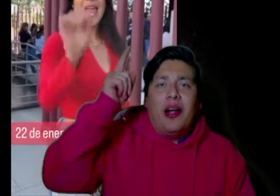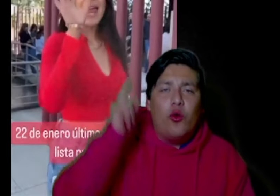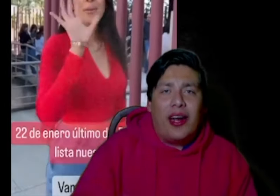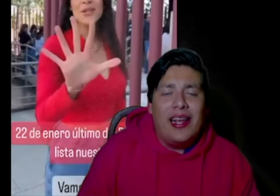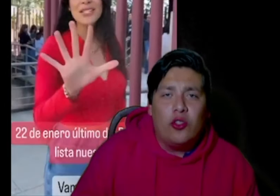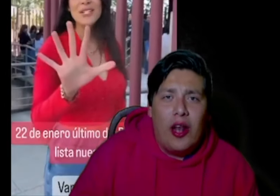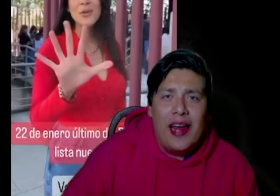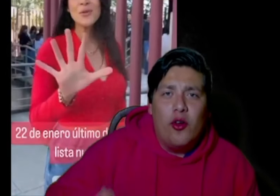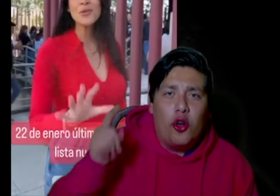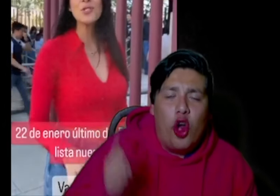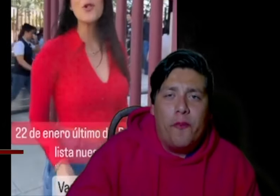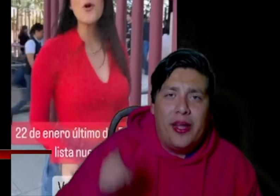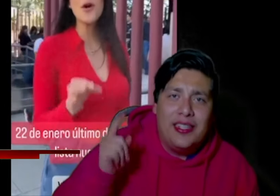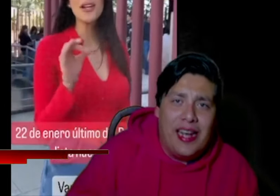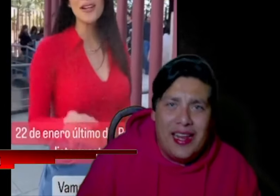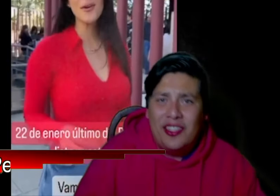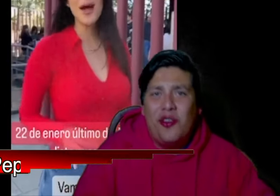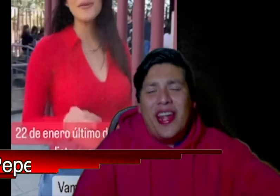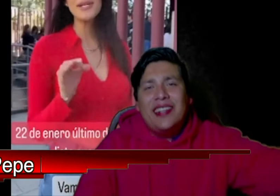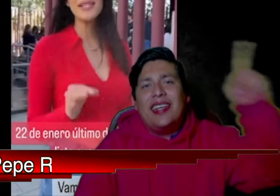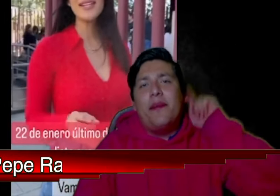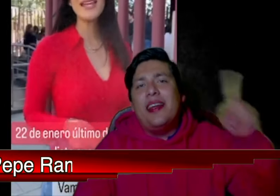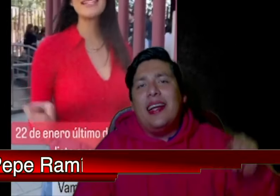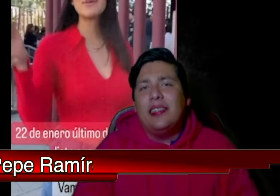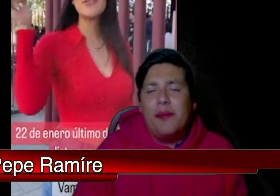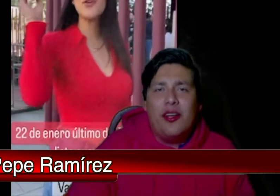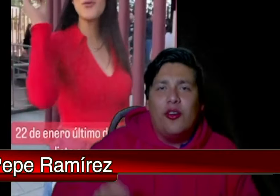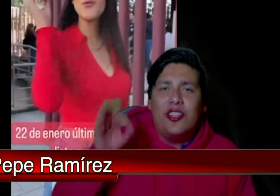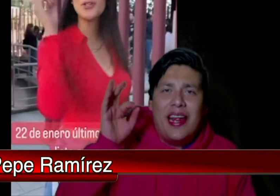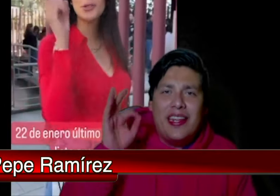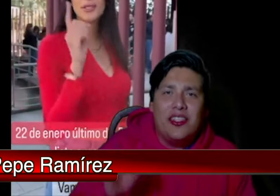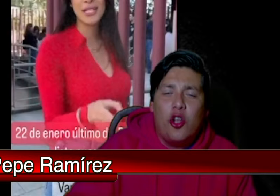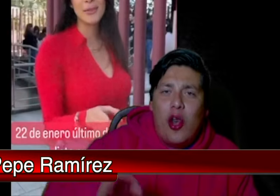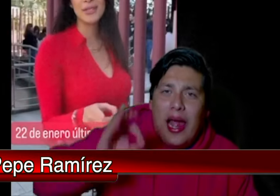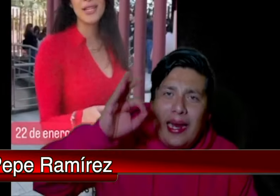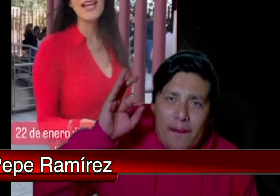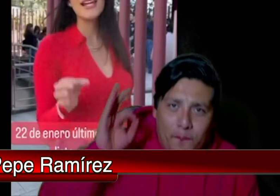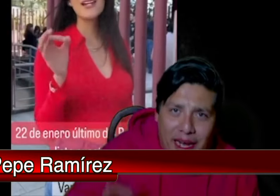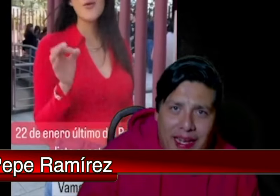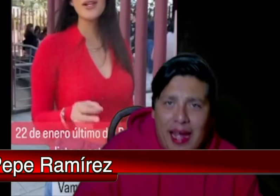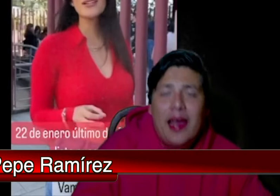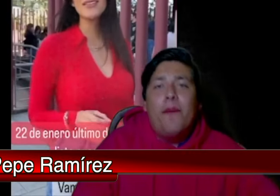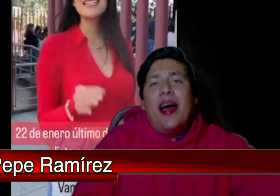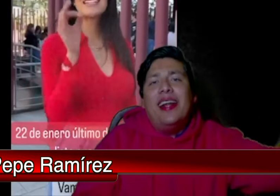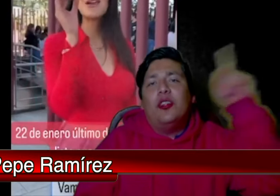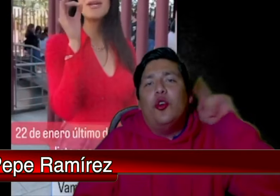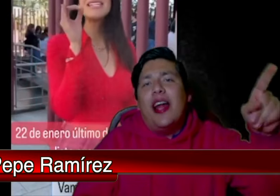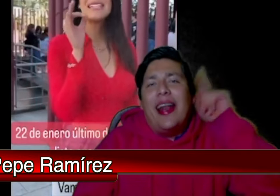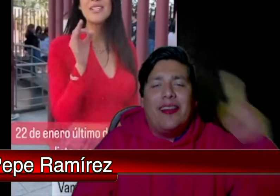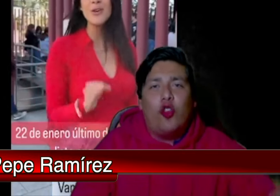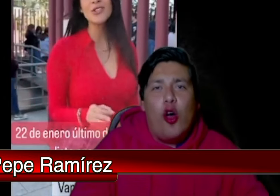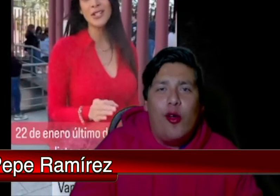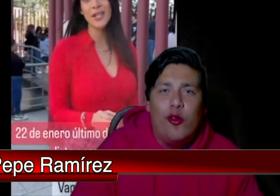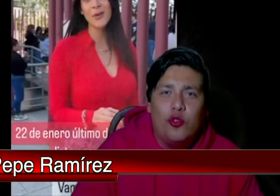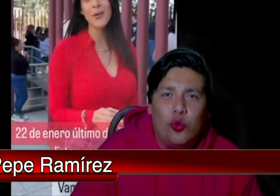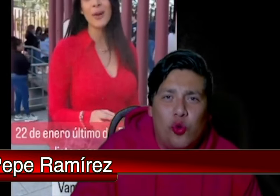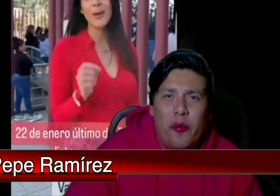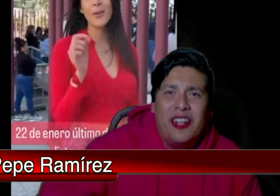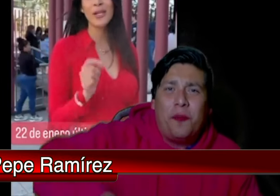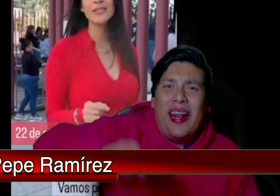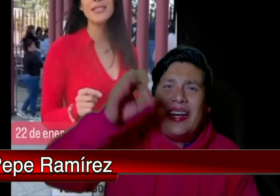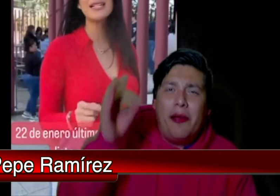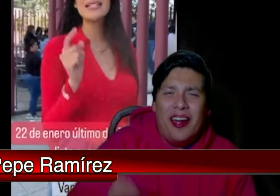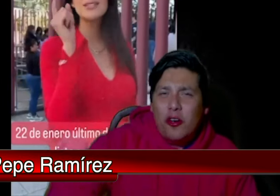Esto no es broma, Juncal Solano rompe el silencio. Y es que, amigas y amigos, ya inició la campaña para tronar a todos